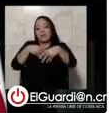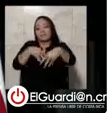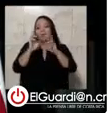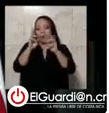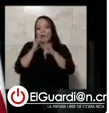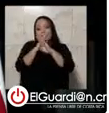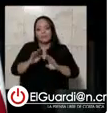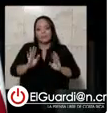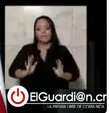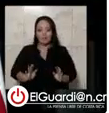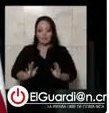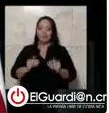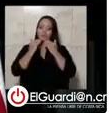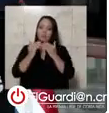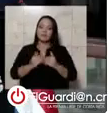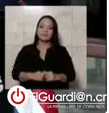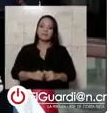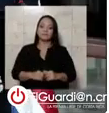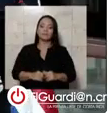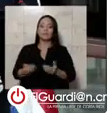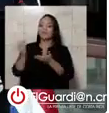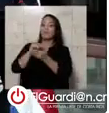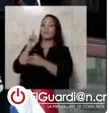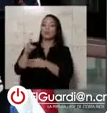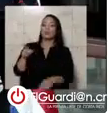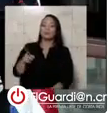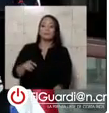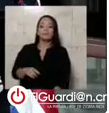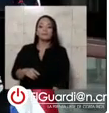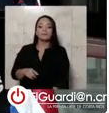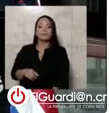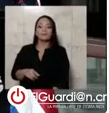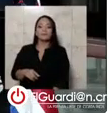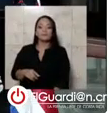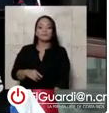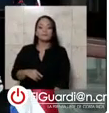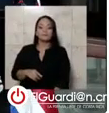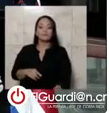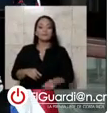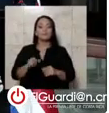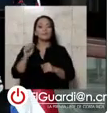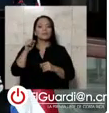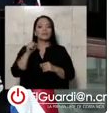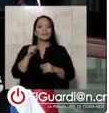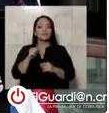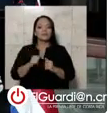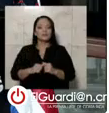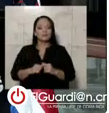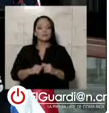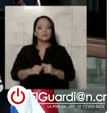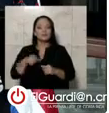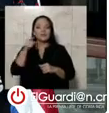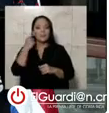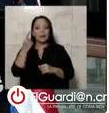manera pacífica. Muchas gracias. Tiene repregunta para ser justos con el tiempo. Sí, nada más era justamente eso. Si yo soy profesor y me están obligando a ir